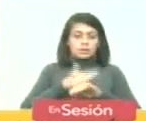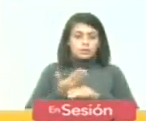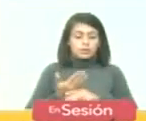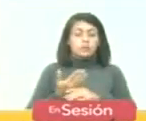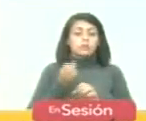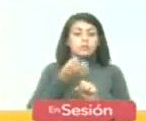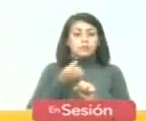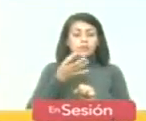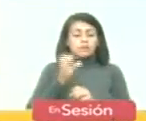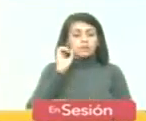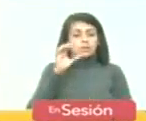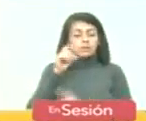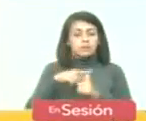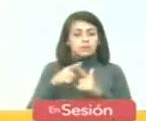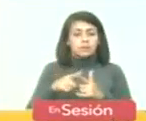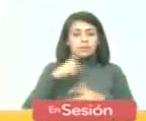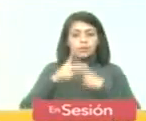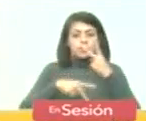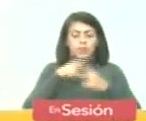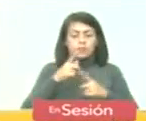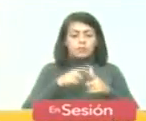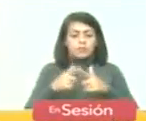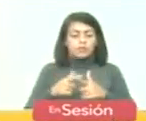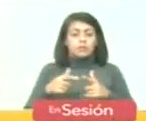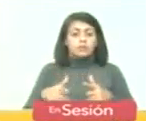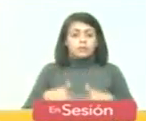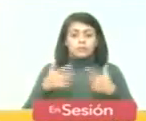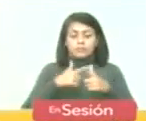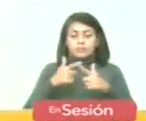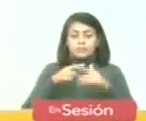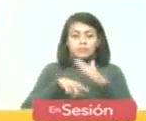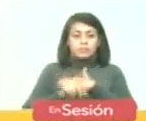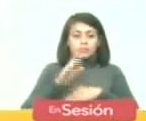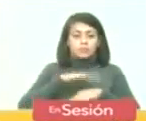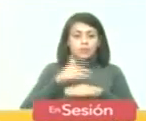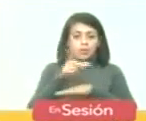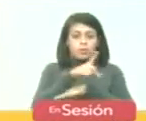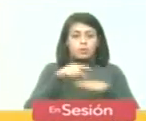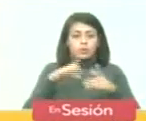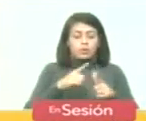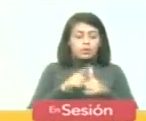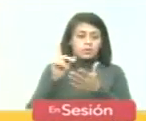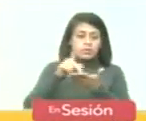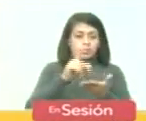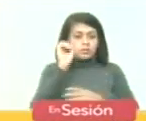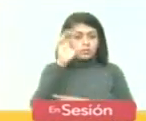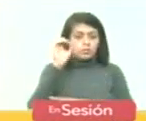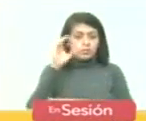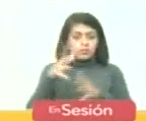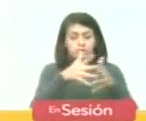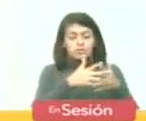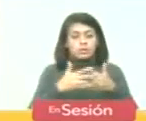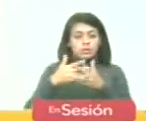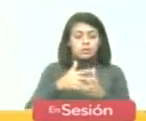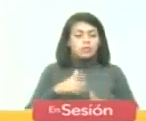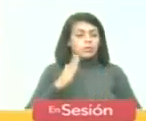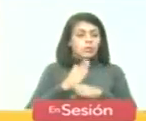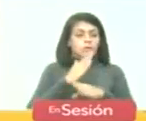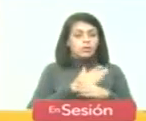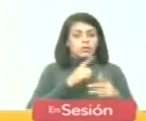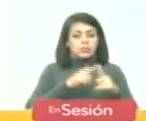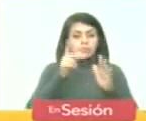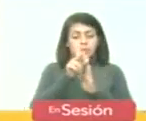foros parlamentarios la política agresiva e injerencista del gobierno y parlamento norteamericano en contra de